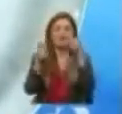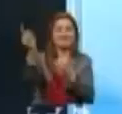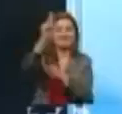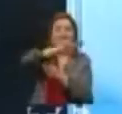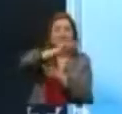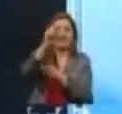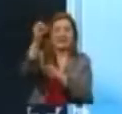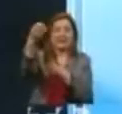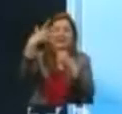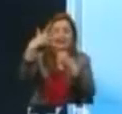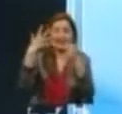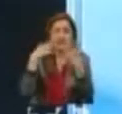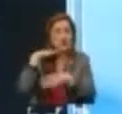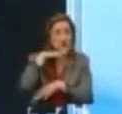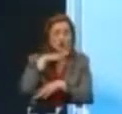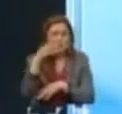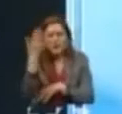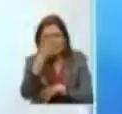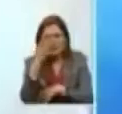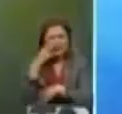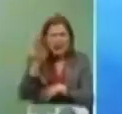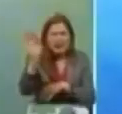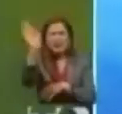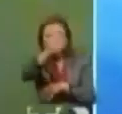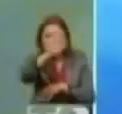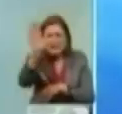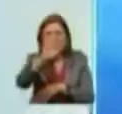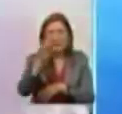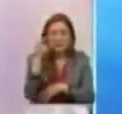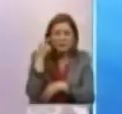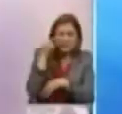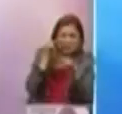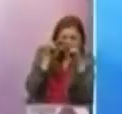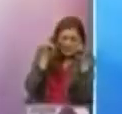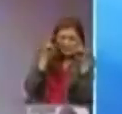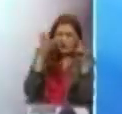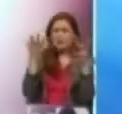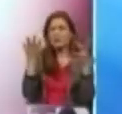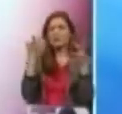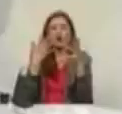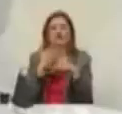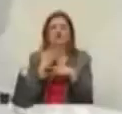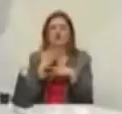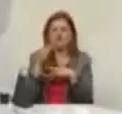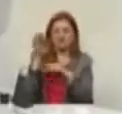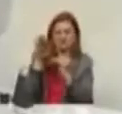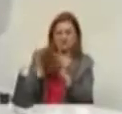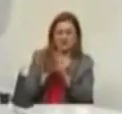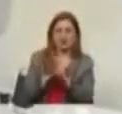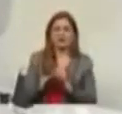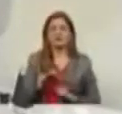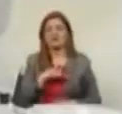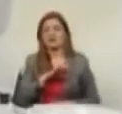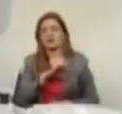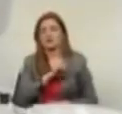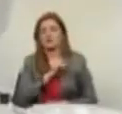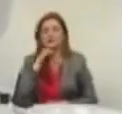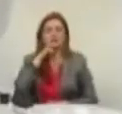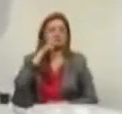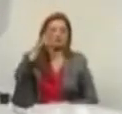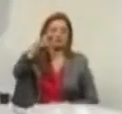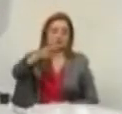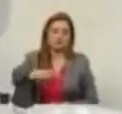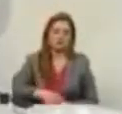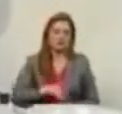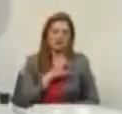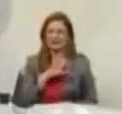empolvado. Con catarata, las cosas pueden lucir borrosas, nubladas o menos coloridas. Es un sufrimiento feo,